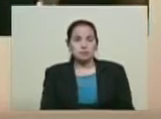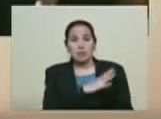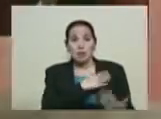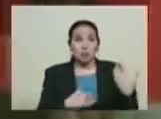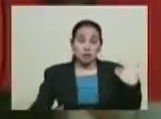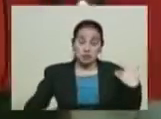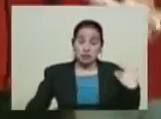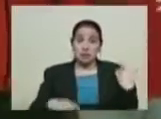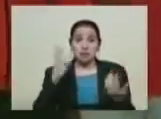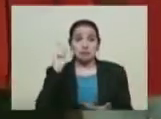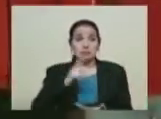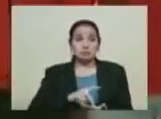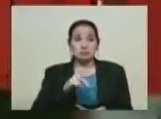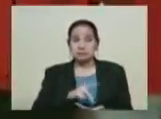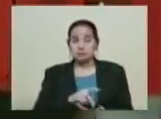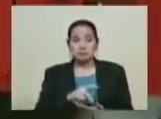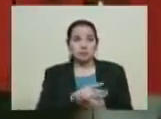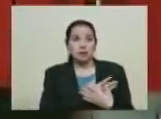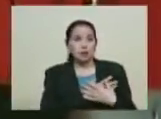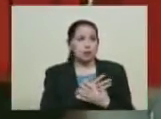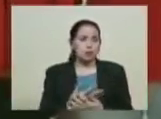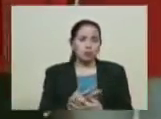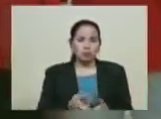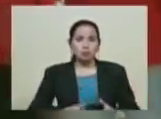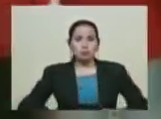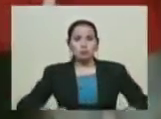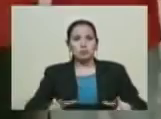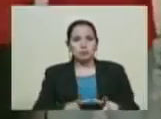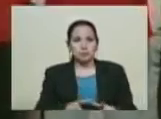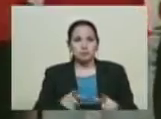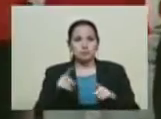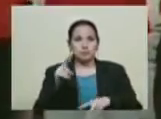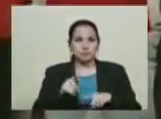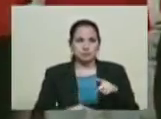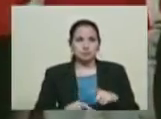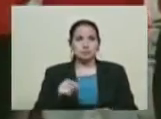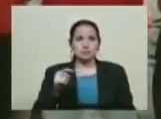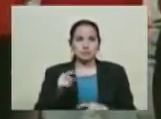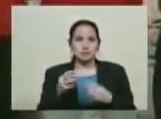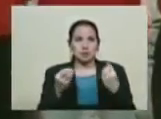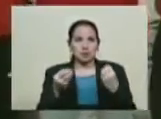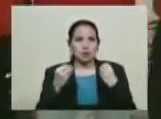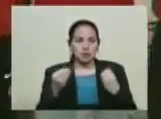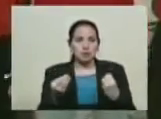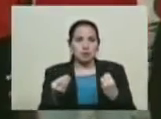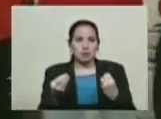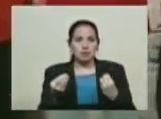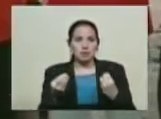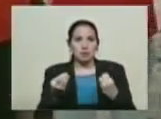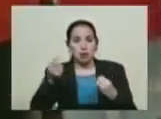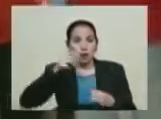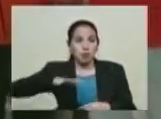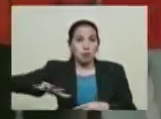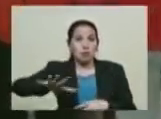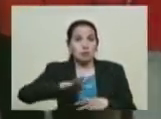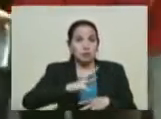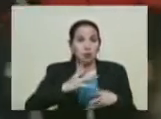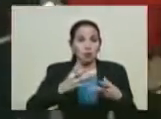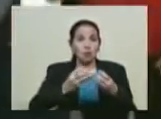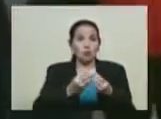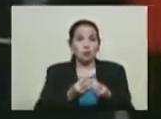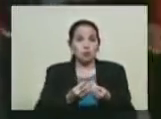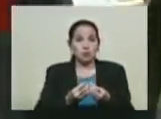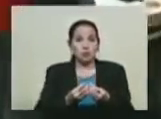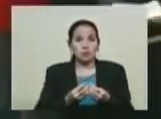aquí estamos, en el urbanismo José María Vargas, acompañado con su población, con su pueblo,